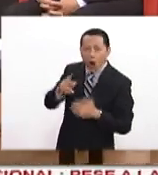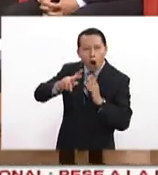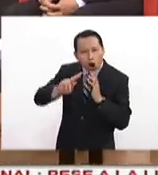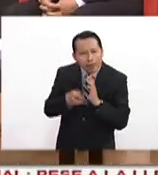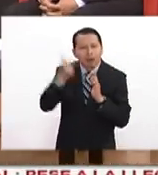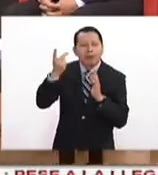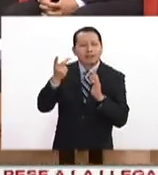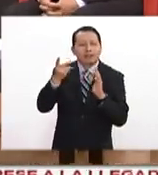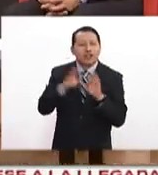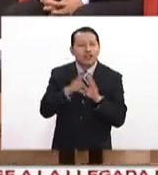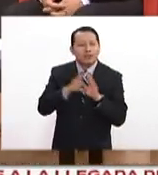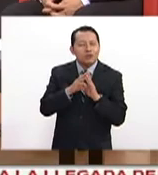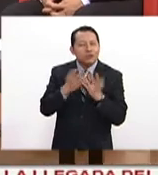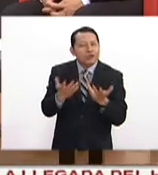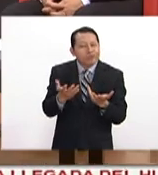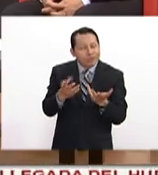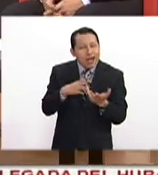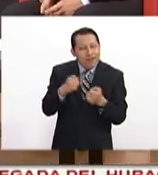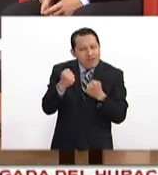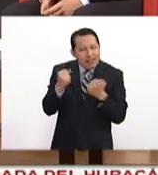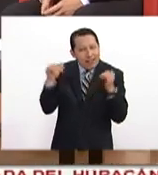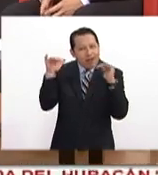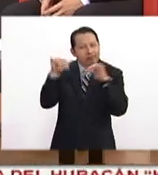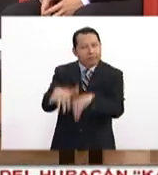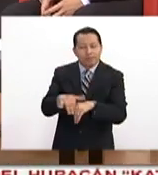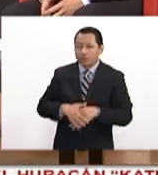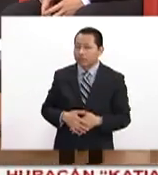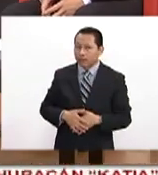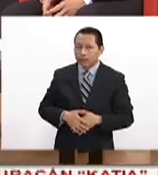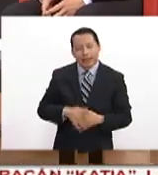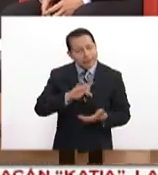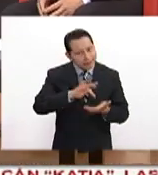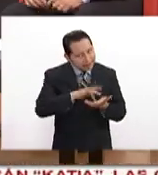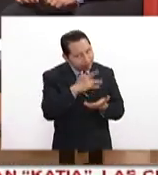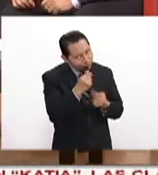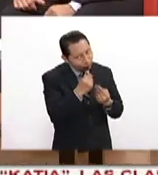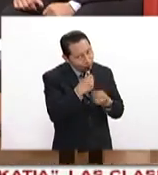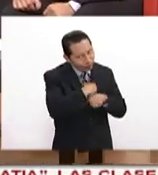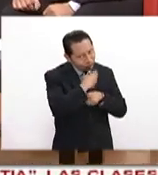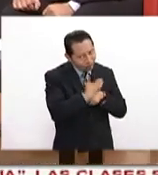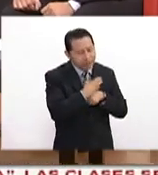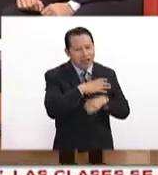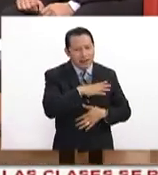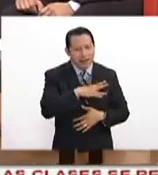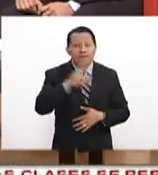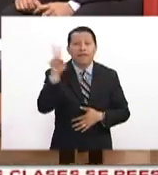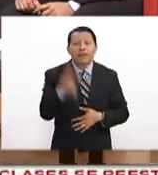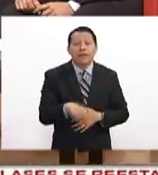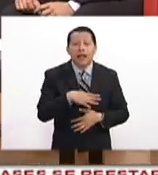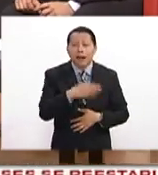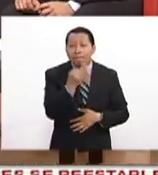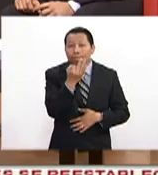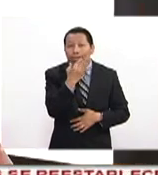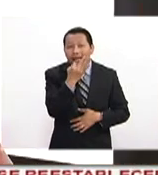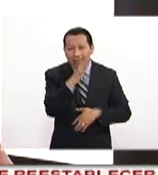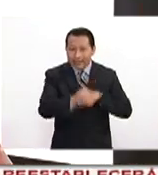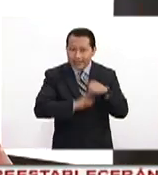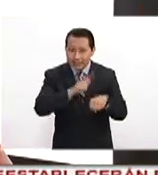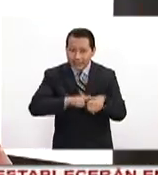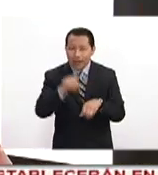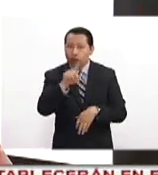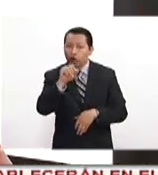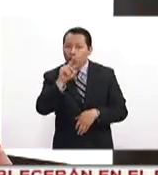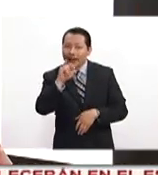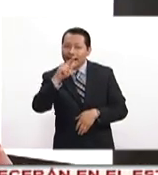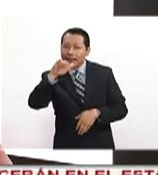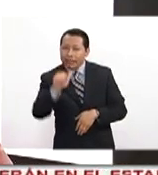o ha recobrado un nuevo auge? Sí, así es. Muchísimas gracias por la invitación. Bienvenido. La verdad es que la carrera de Medicina Veterinaria y Zootecnia ha sido una de